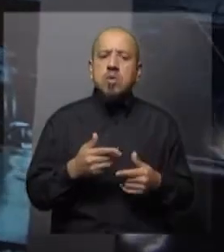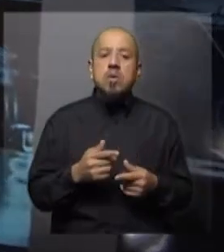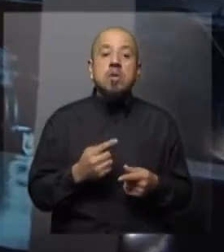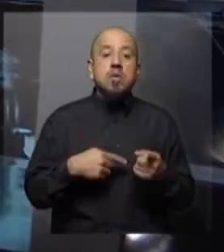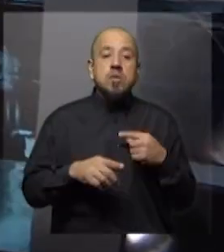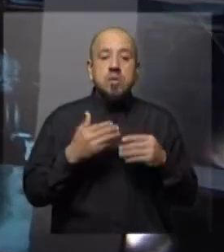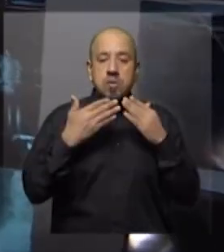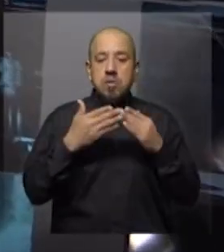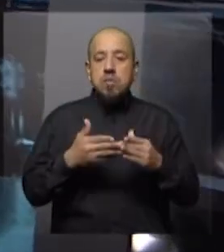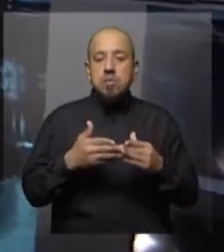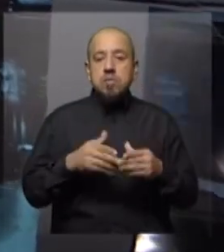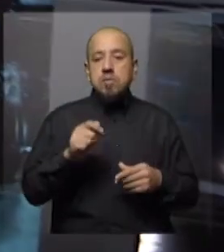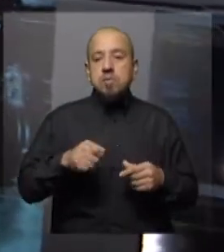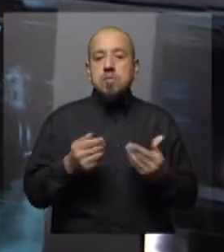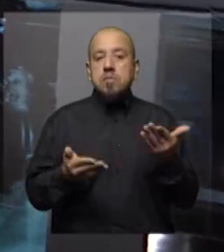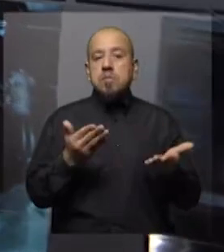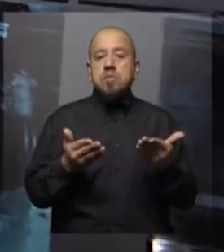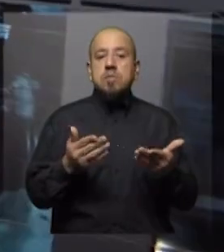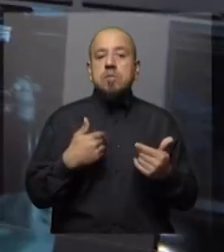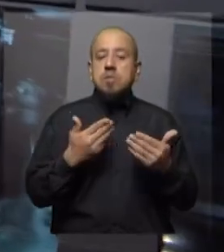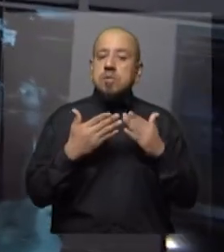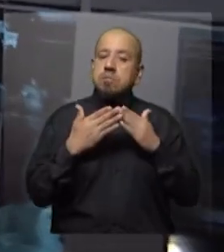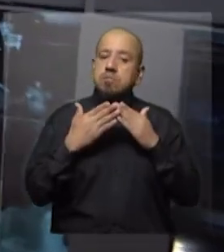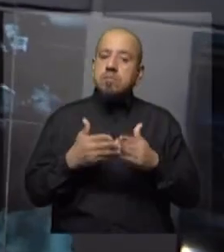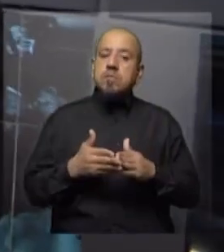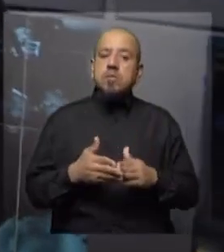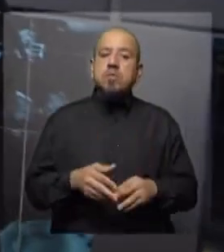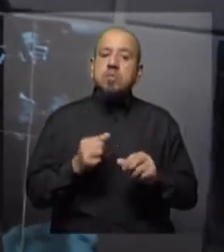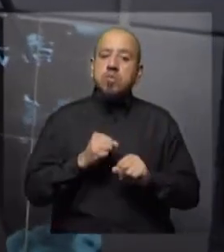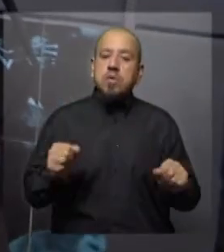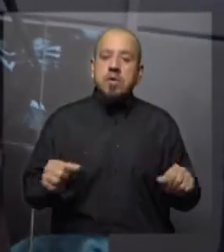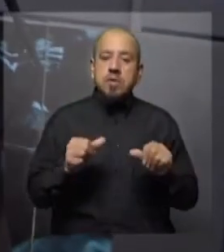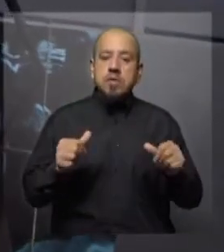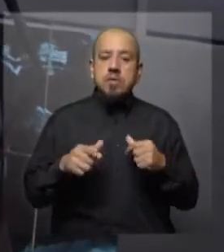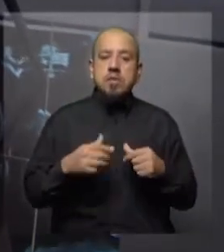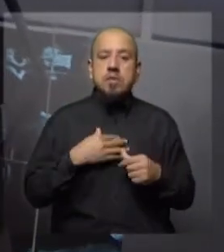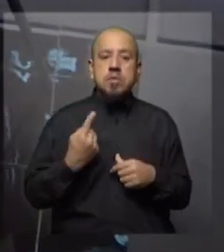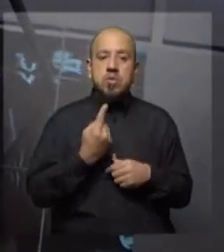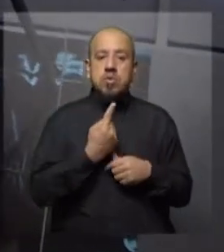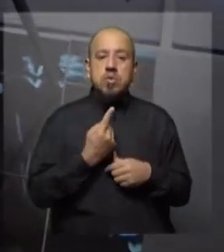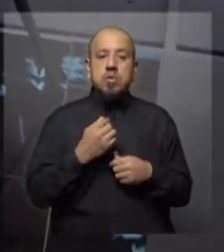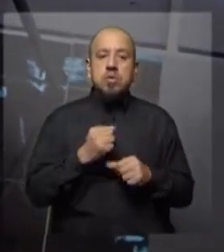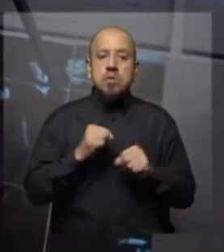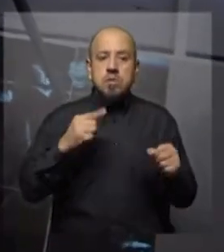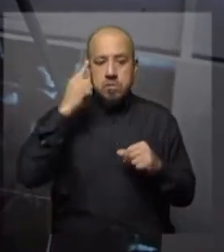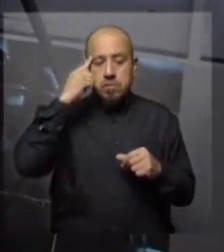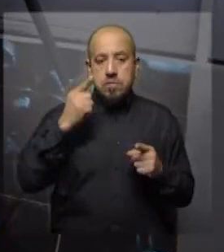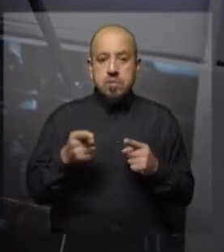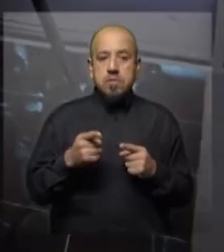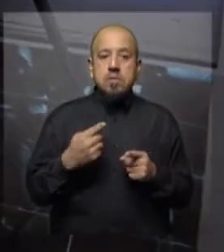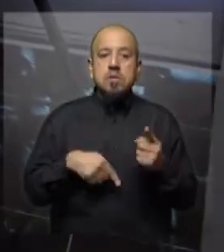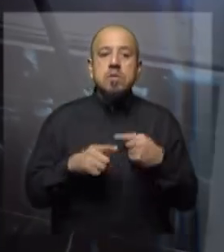y la pregunta por la inicia es la pregunta que se puede hacer el sujeto que es autónomo que se puede pensar a sí mismo